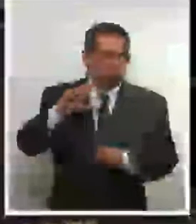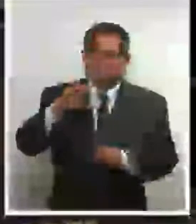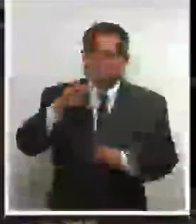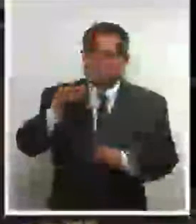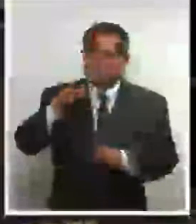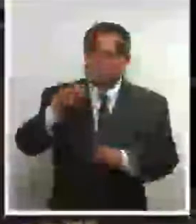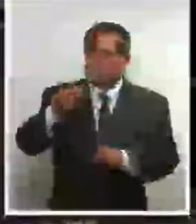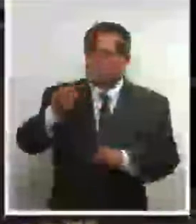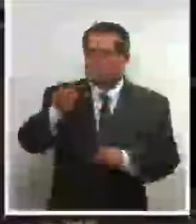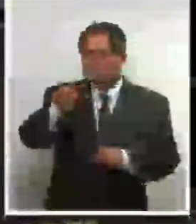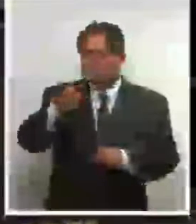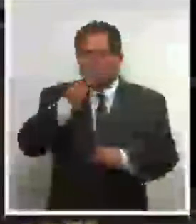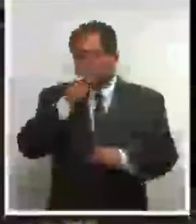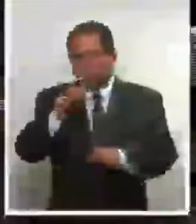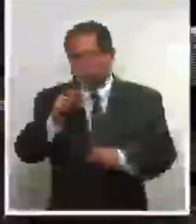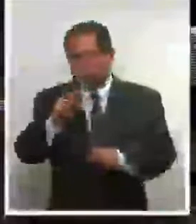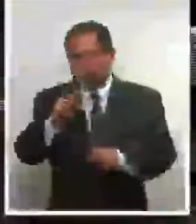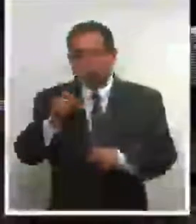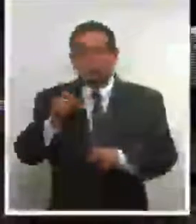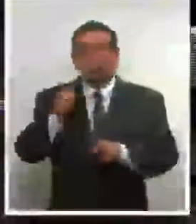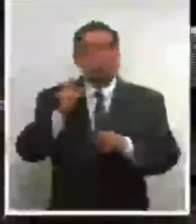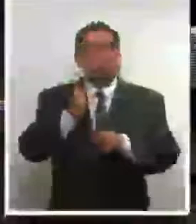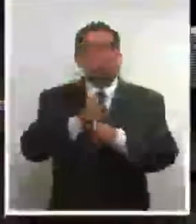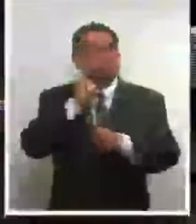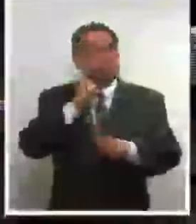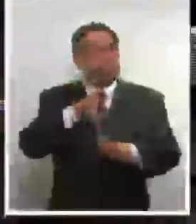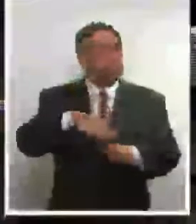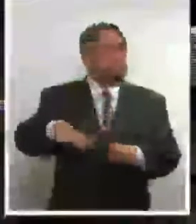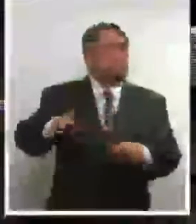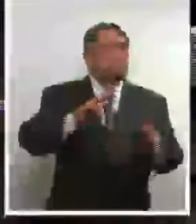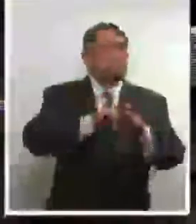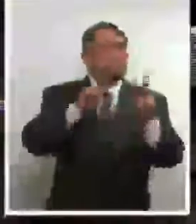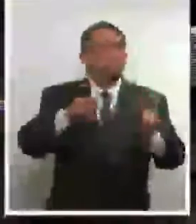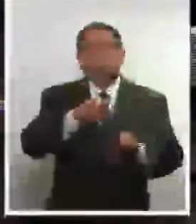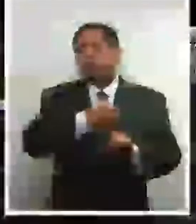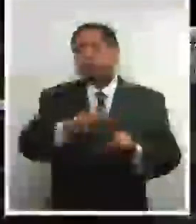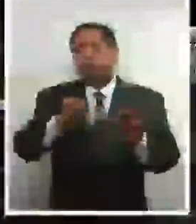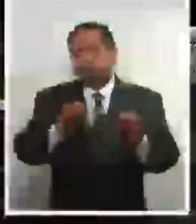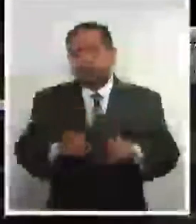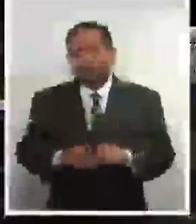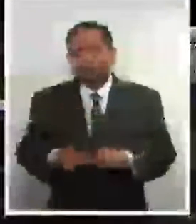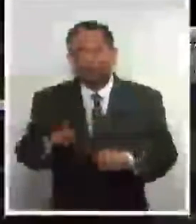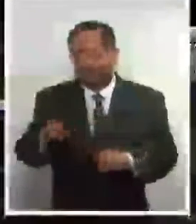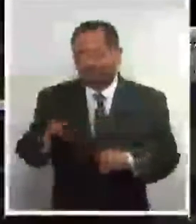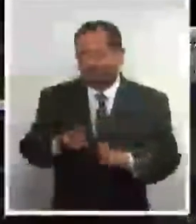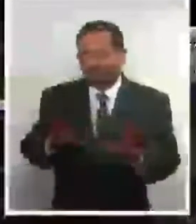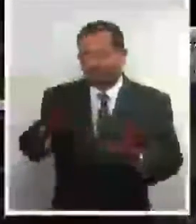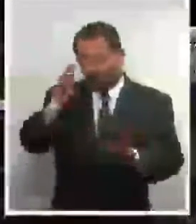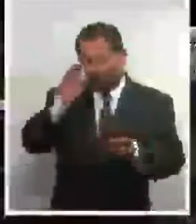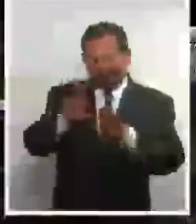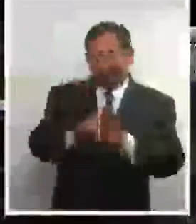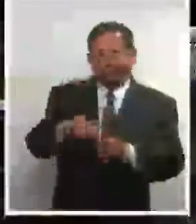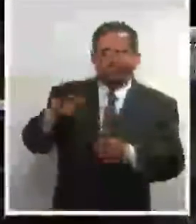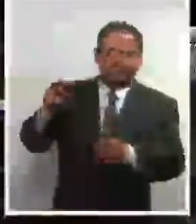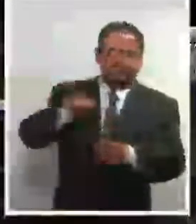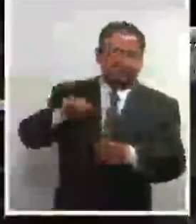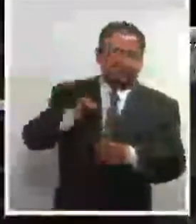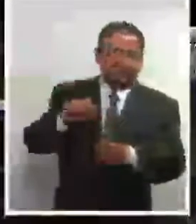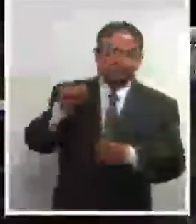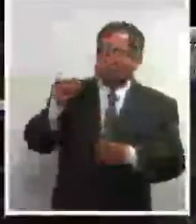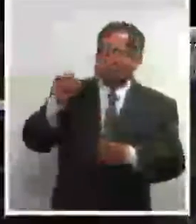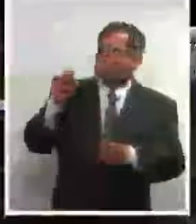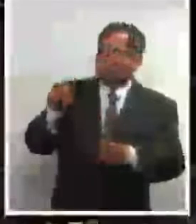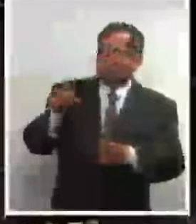Chanona, para asegurar el orden público, ese concepto decimonónico. La